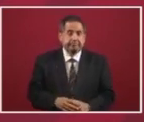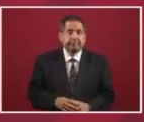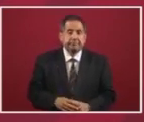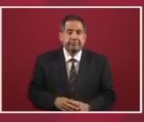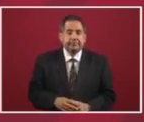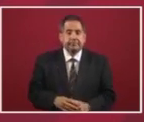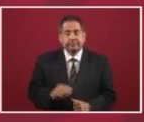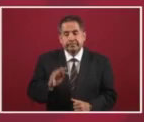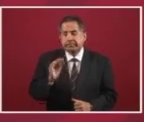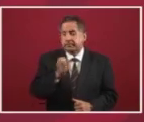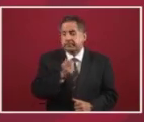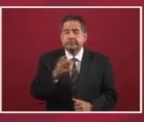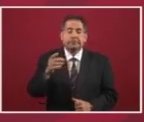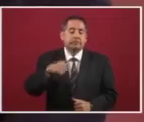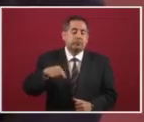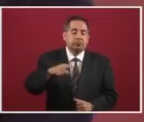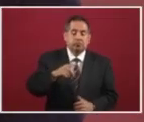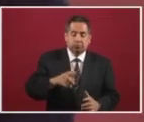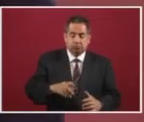los